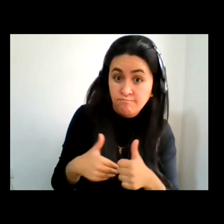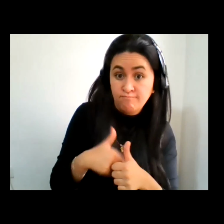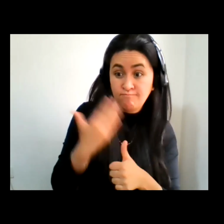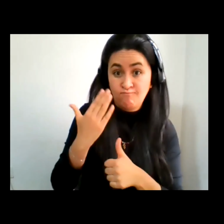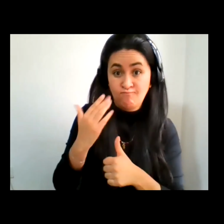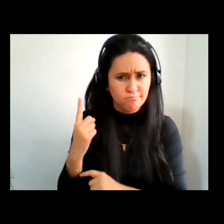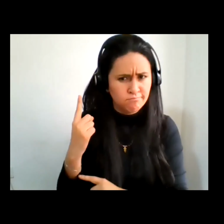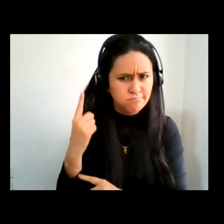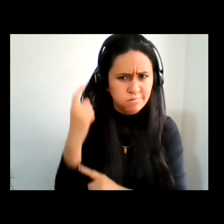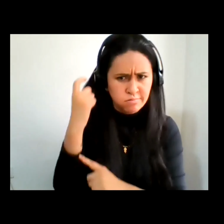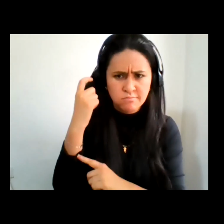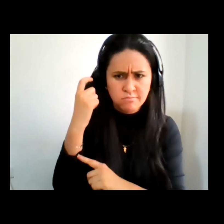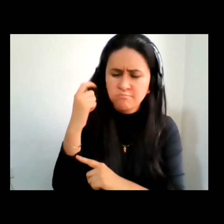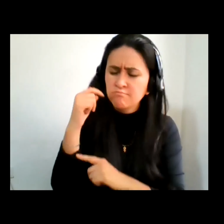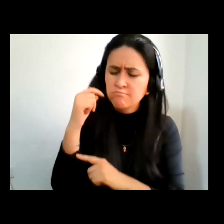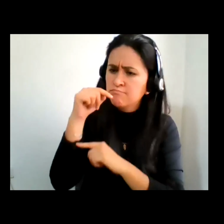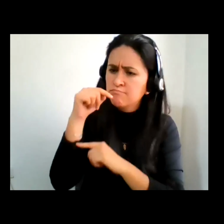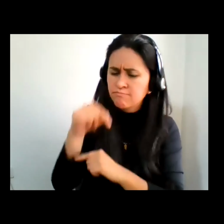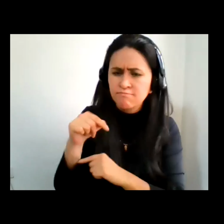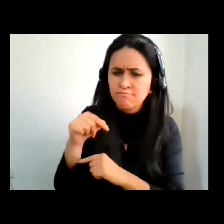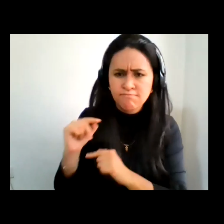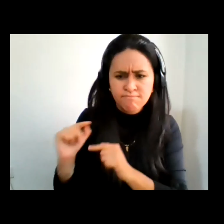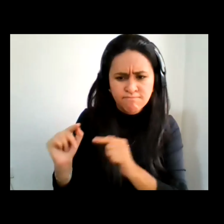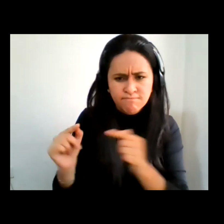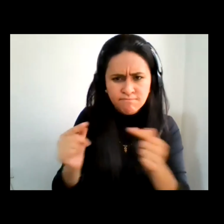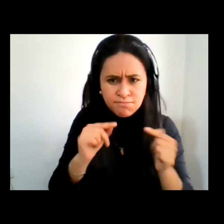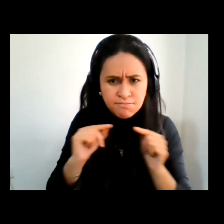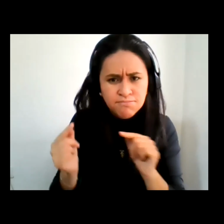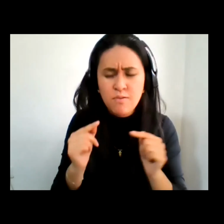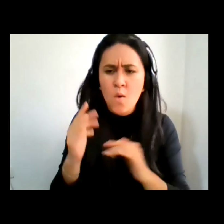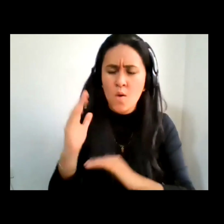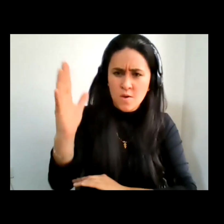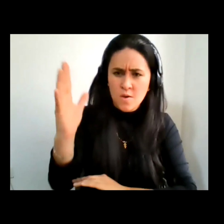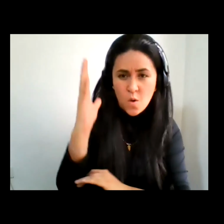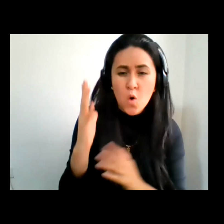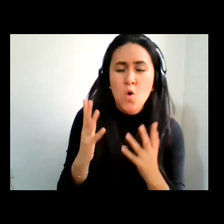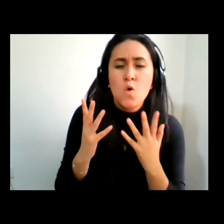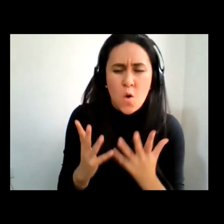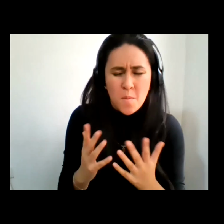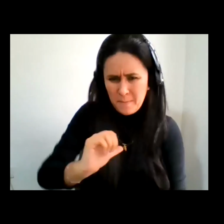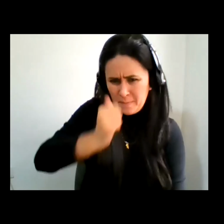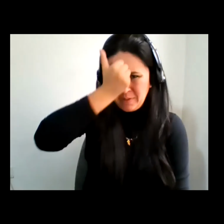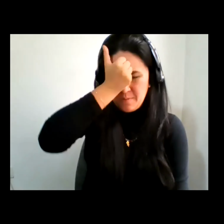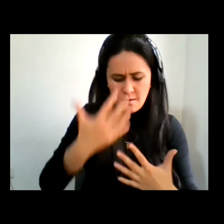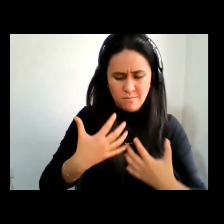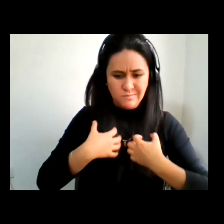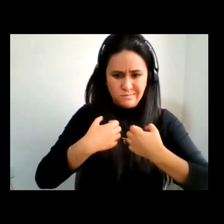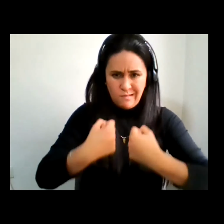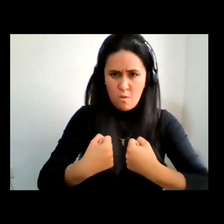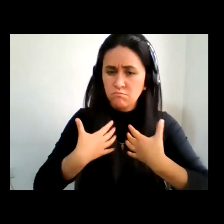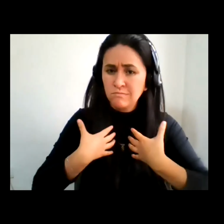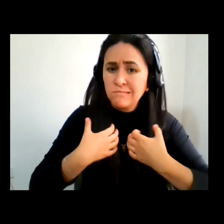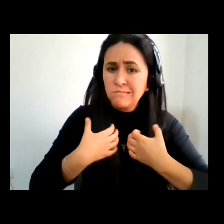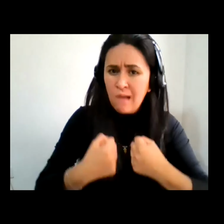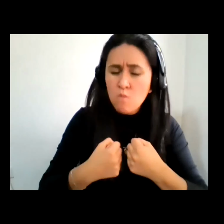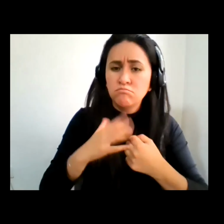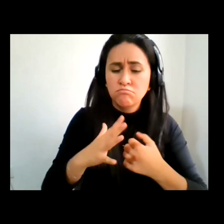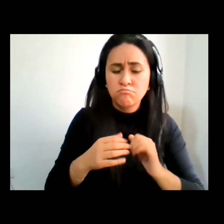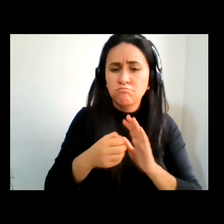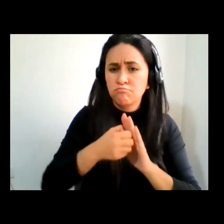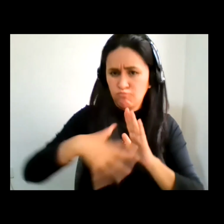seminario enmarcado en el nuevo marco conceptual de las funciones esenciales de salud pública, como lo